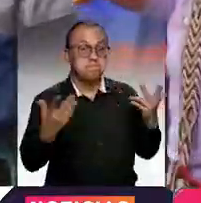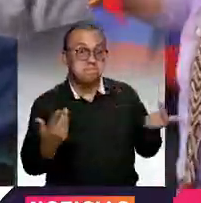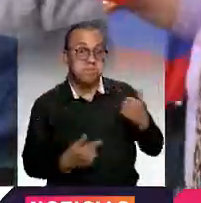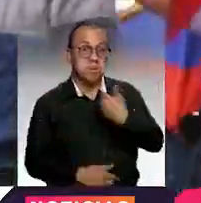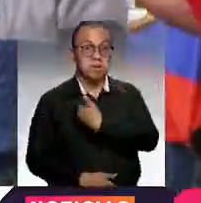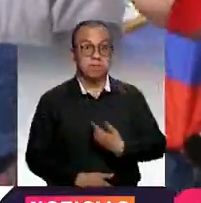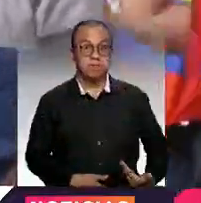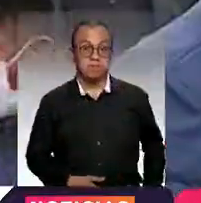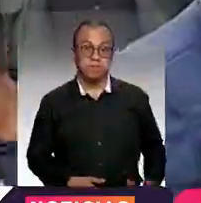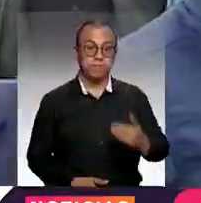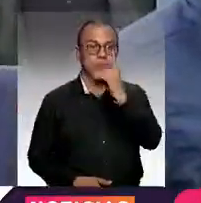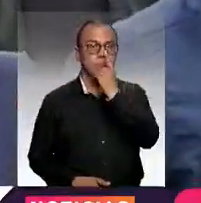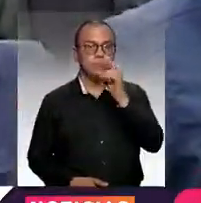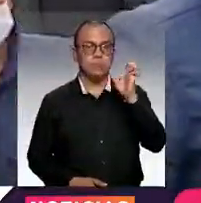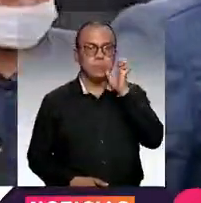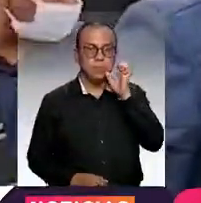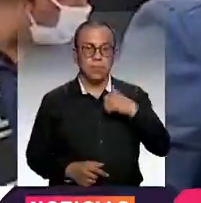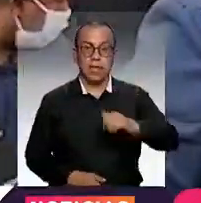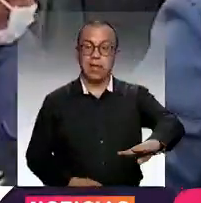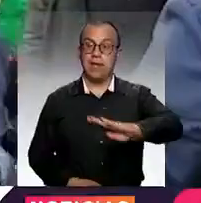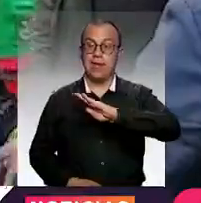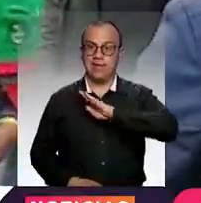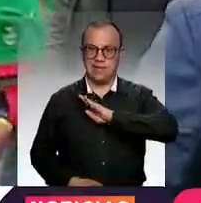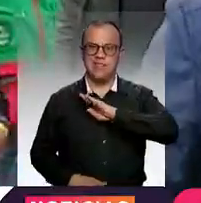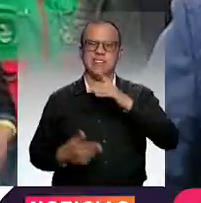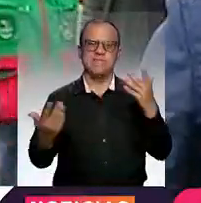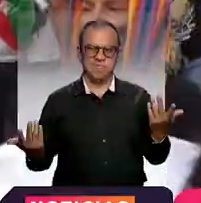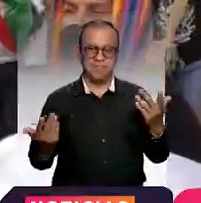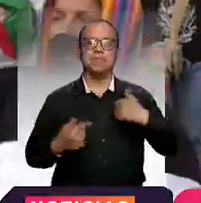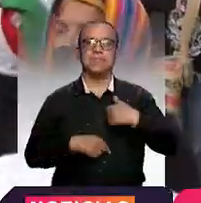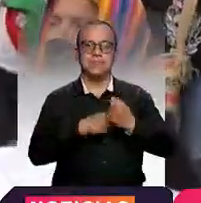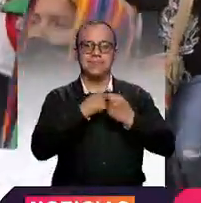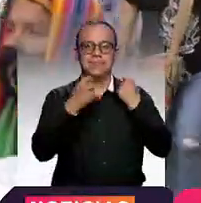presidente Iván Duque. La alcaldesa de Bogotá, por su parte,